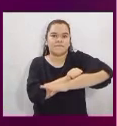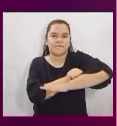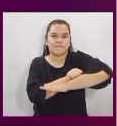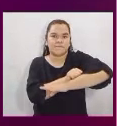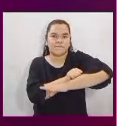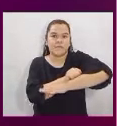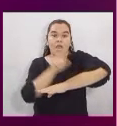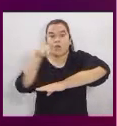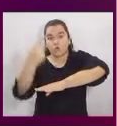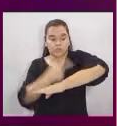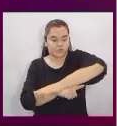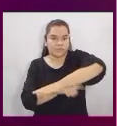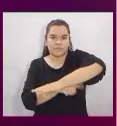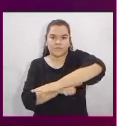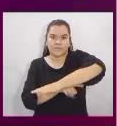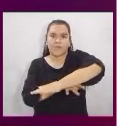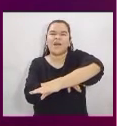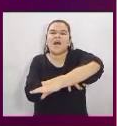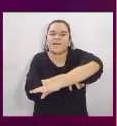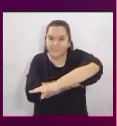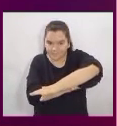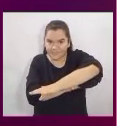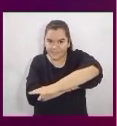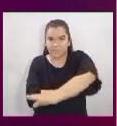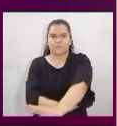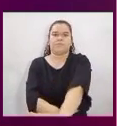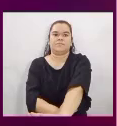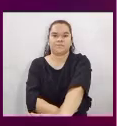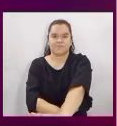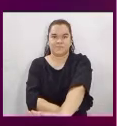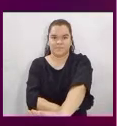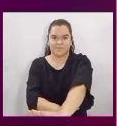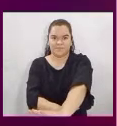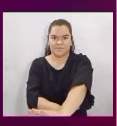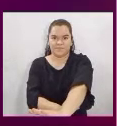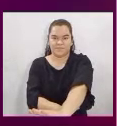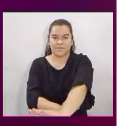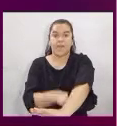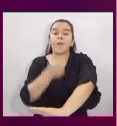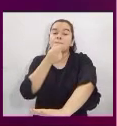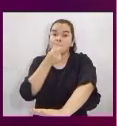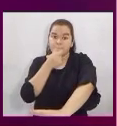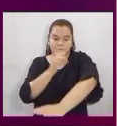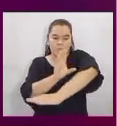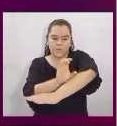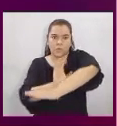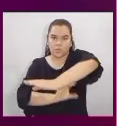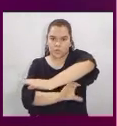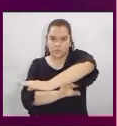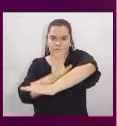la pierna hacia arriba. Otro que con su contracción permitiría la extensión de la